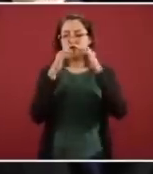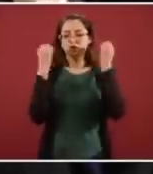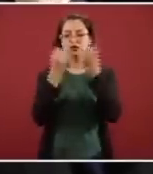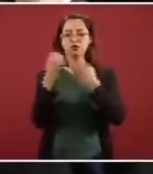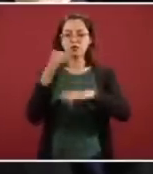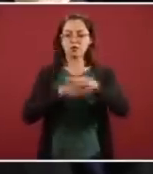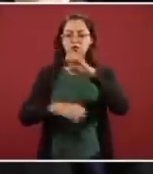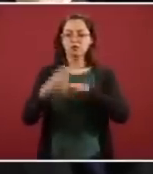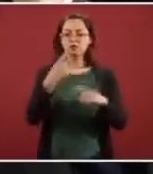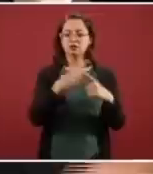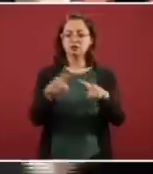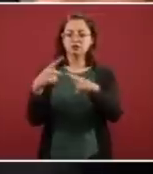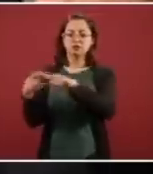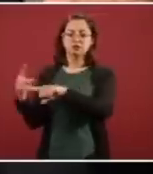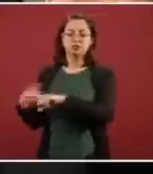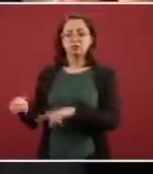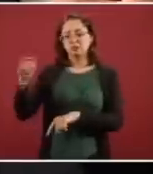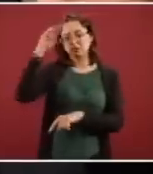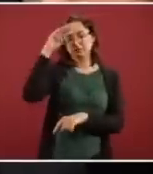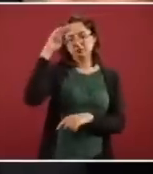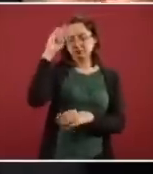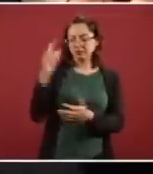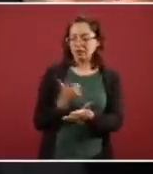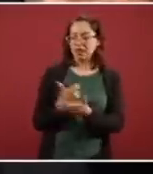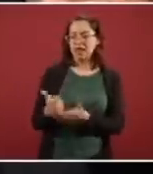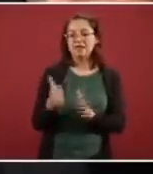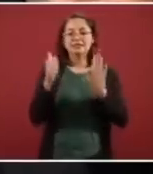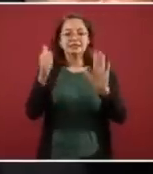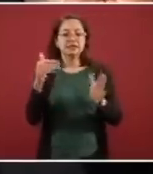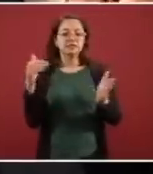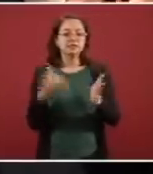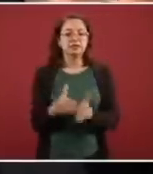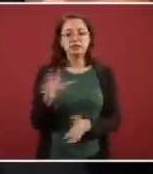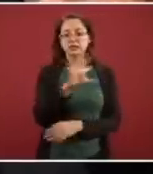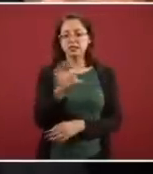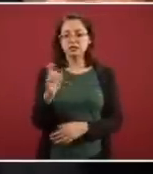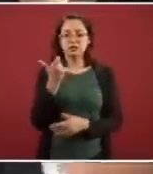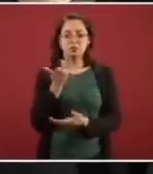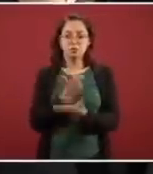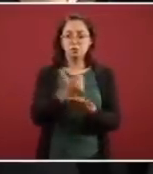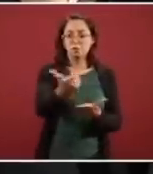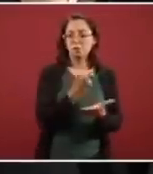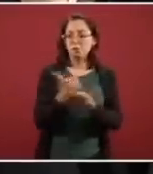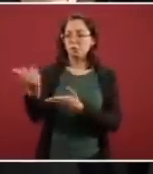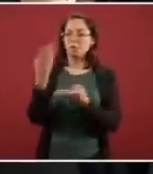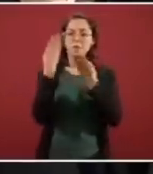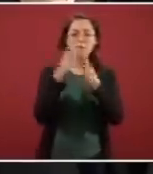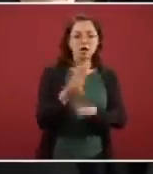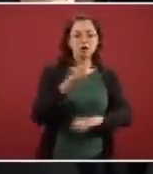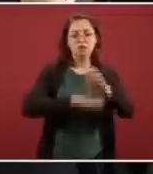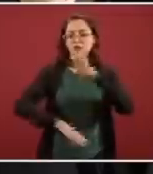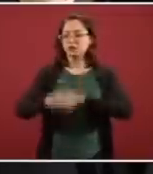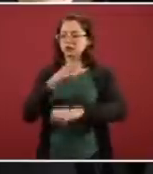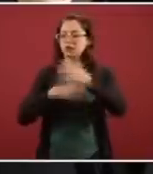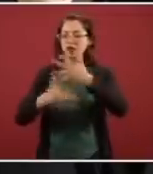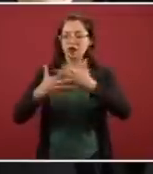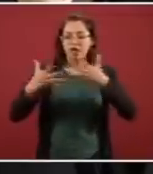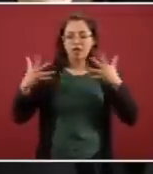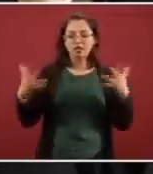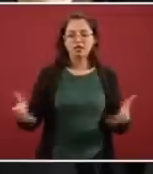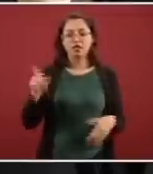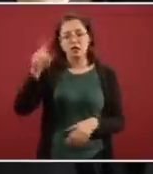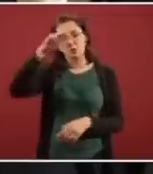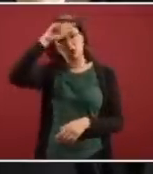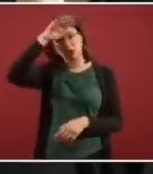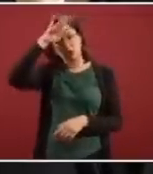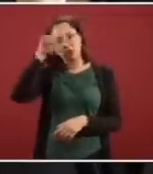que acordaron no dar salarios menores a 6,500 pesos a todos sus empleados. Están algunos bancos, algunas empresas grandes, sobre todo de